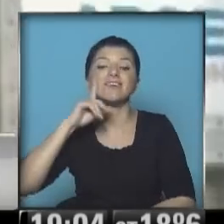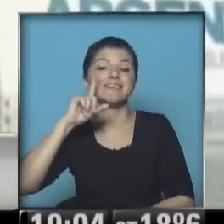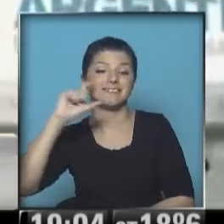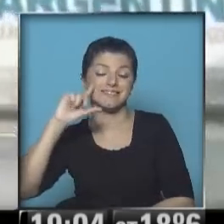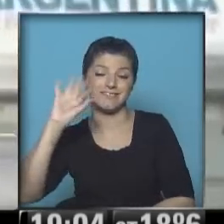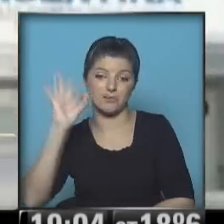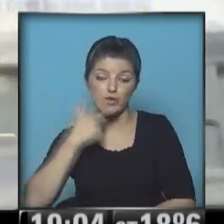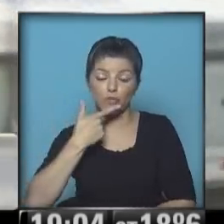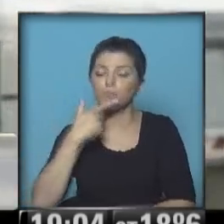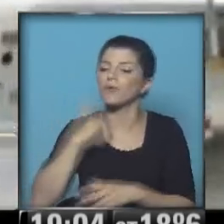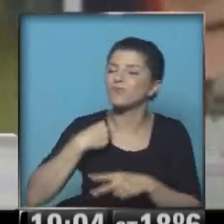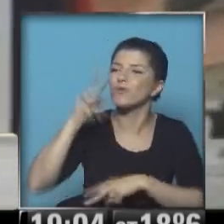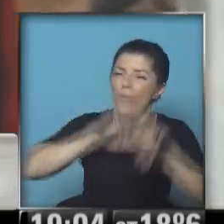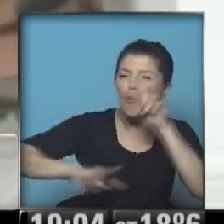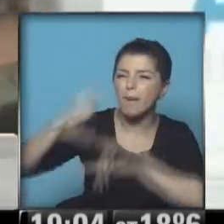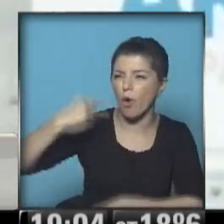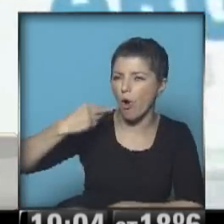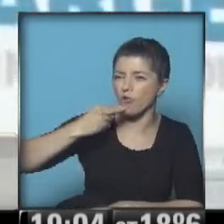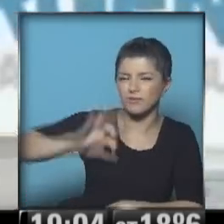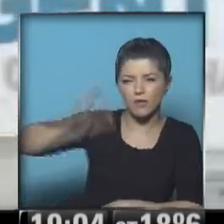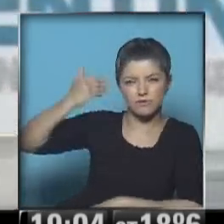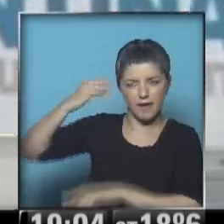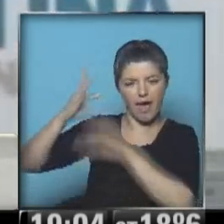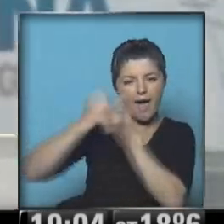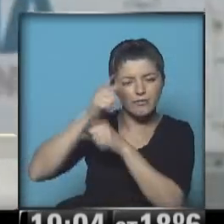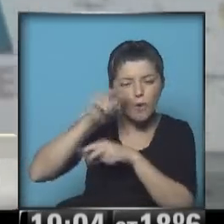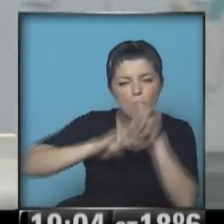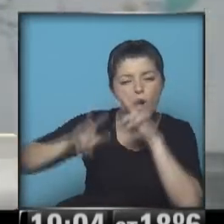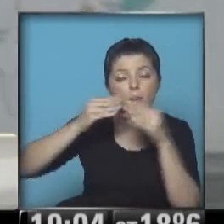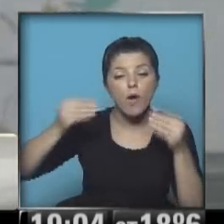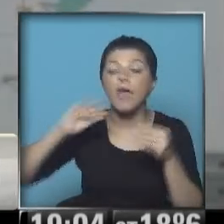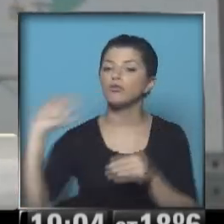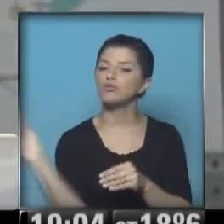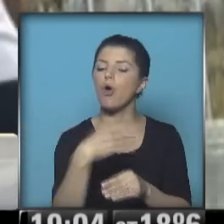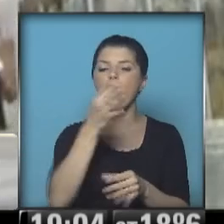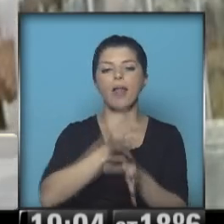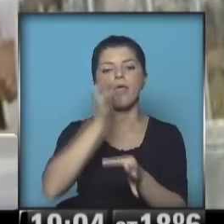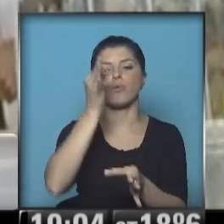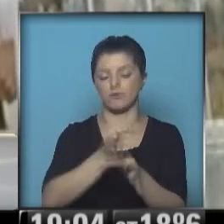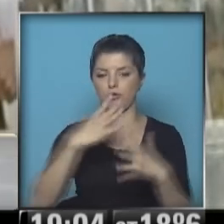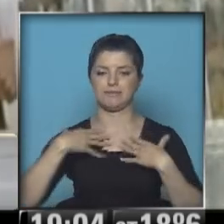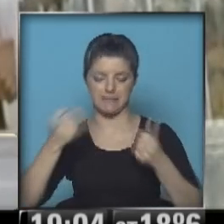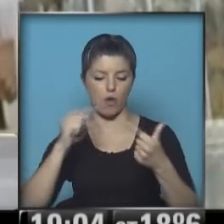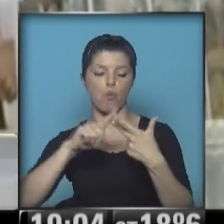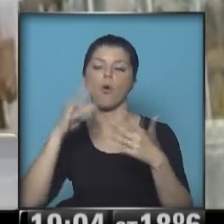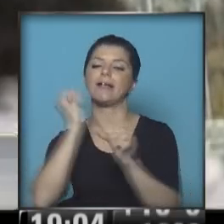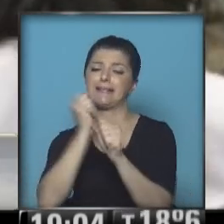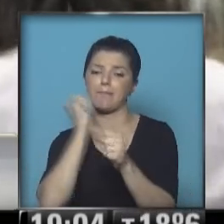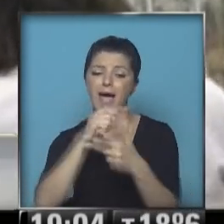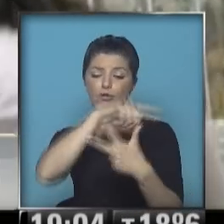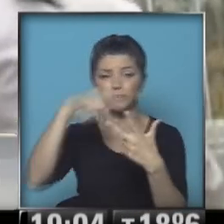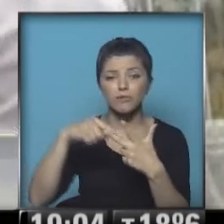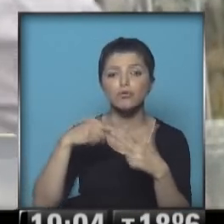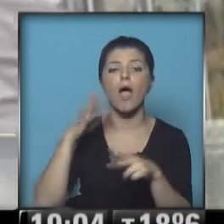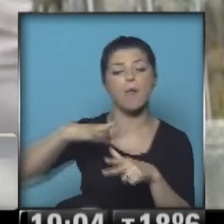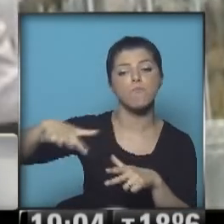que hemos buscado nosotros estos 11 años es llevar toda la educación, la salud, el trabajo a nuestros pueblos para